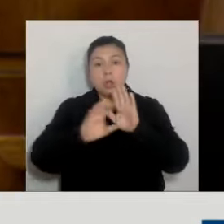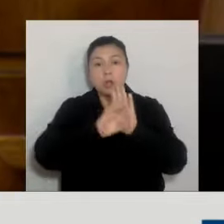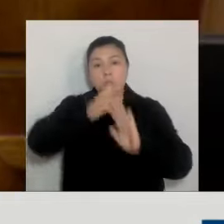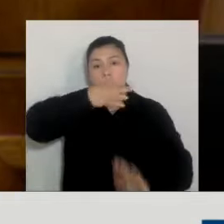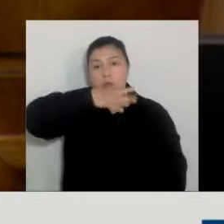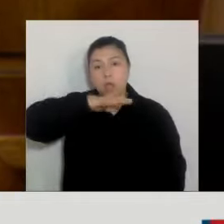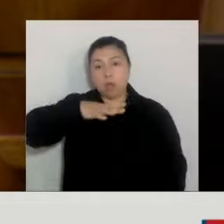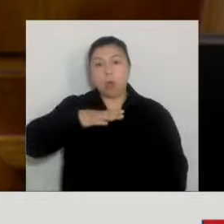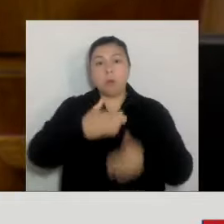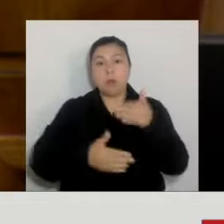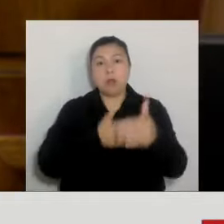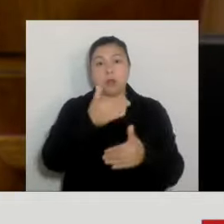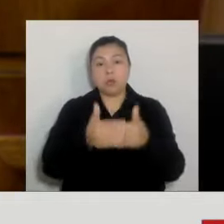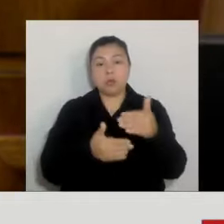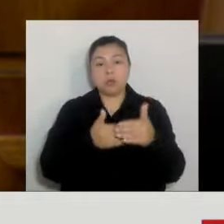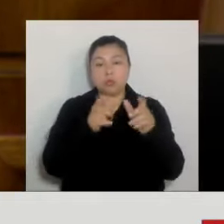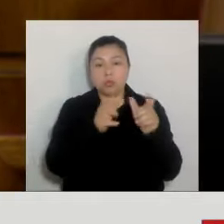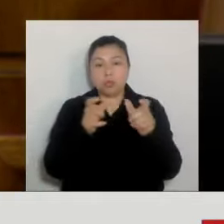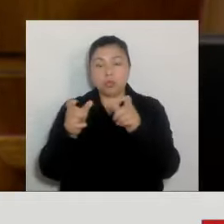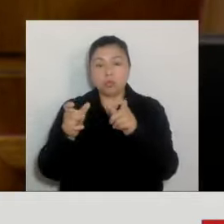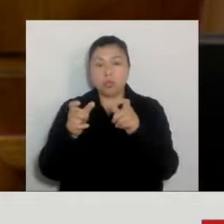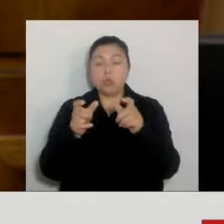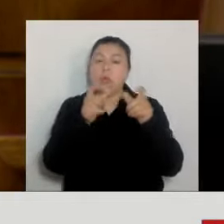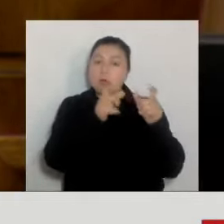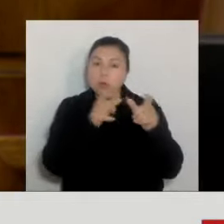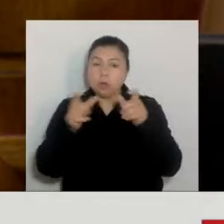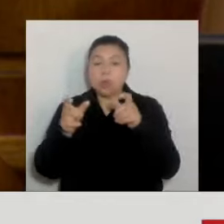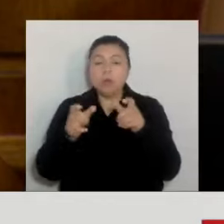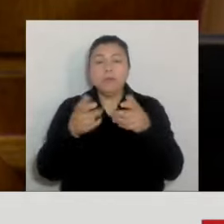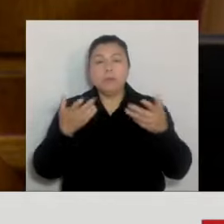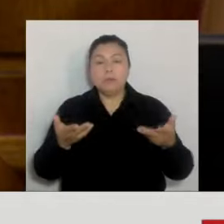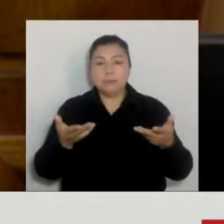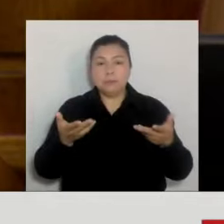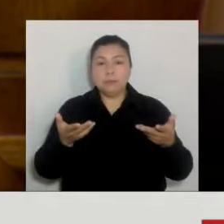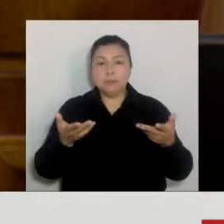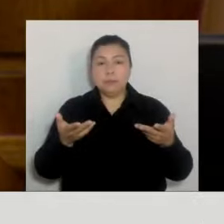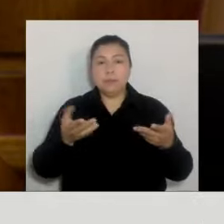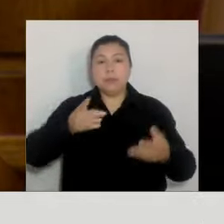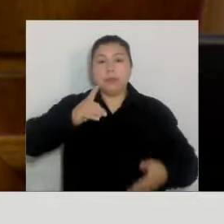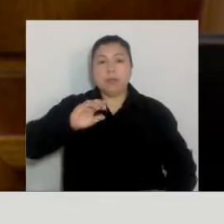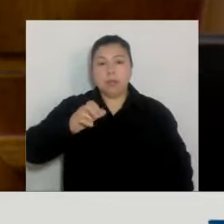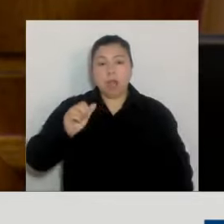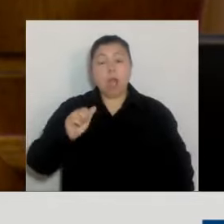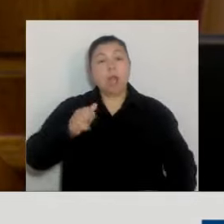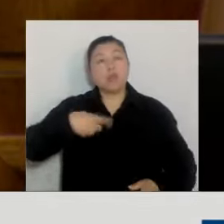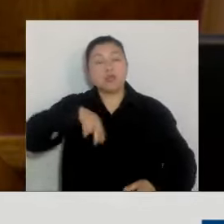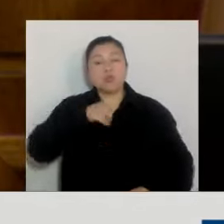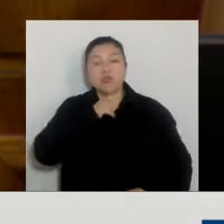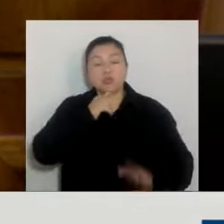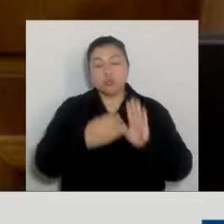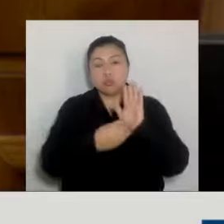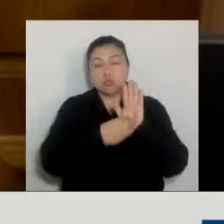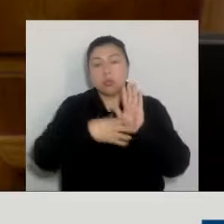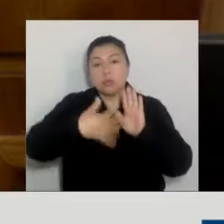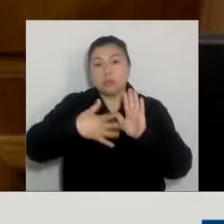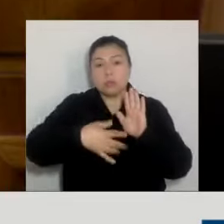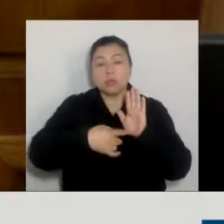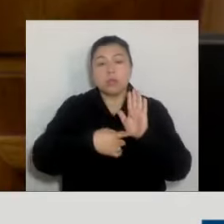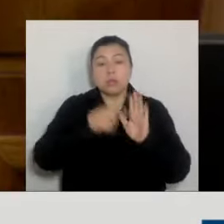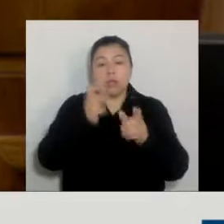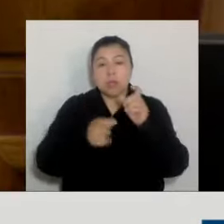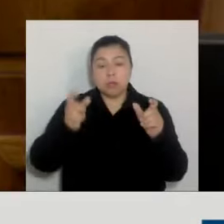procedimiento de fiscalización y vigilancia por parte eh de la dga puesto que tenemos falencias que son sumamente importantes que la gente lo